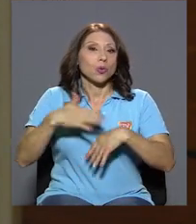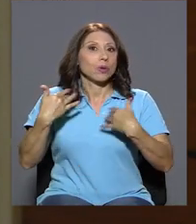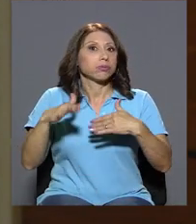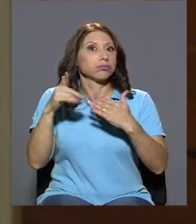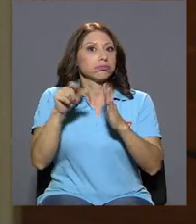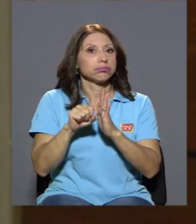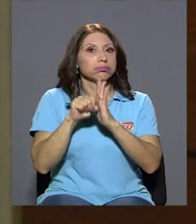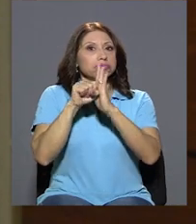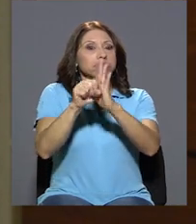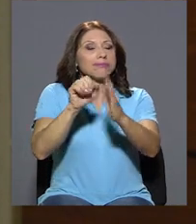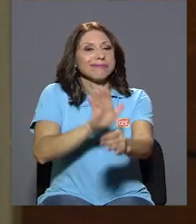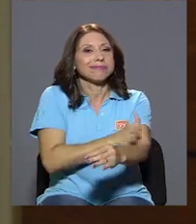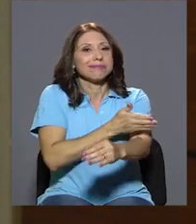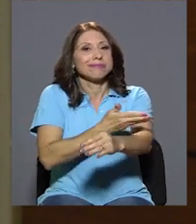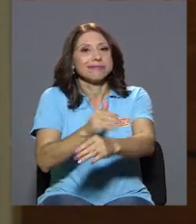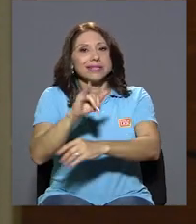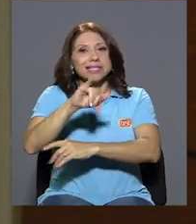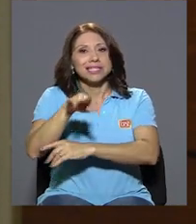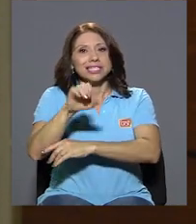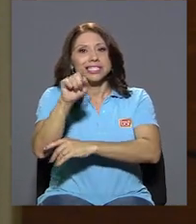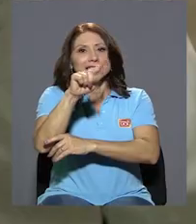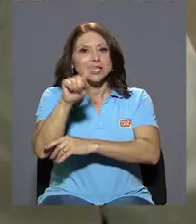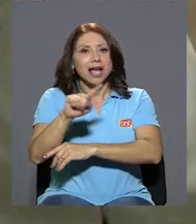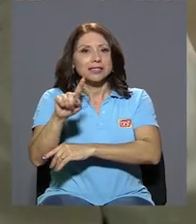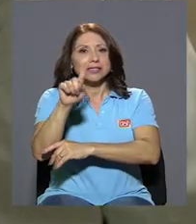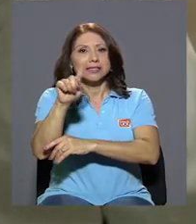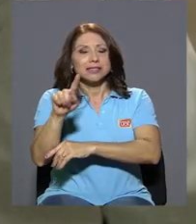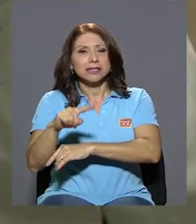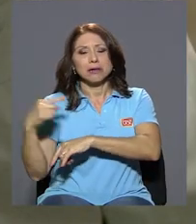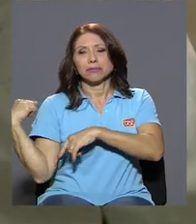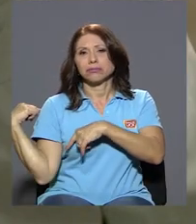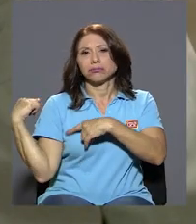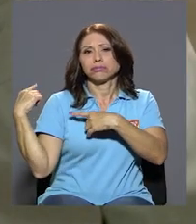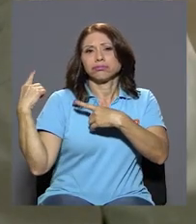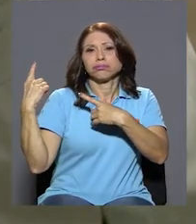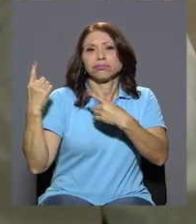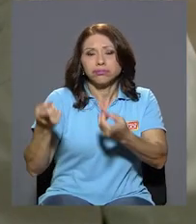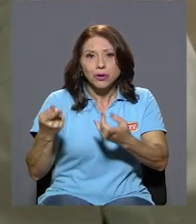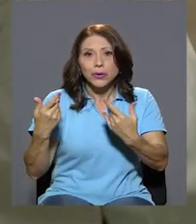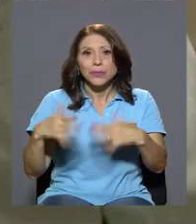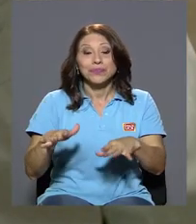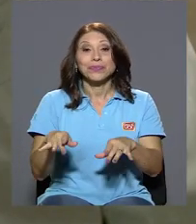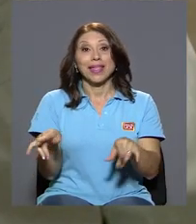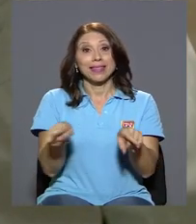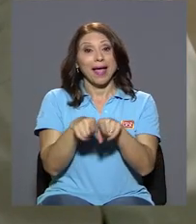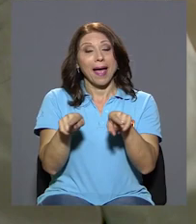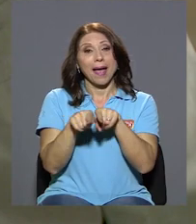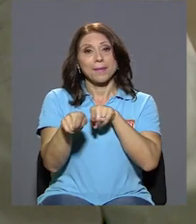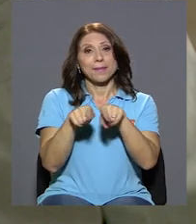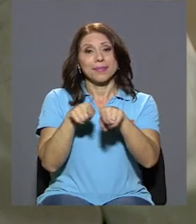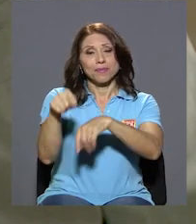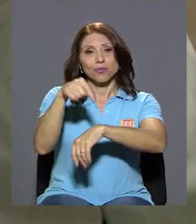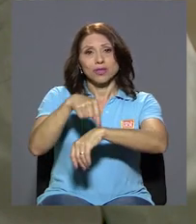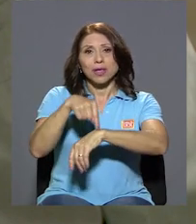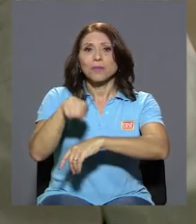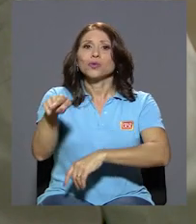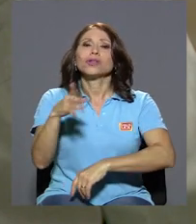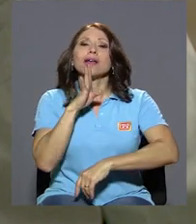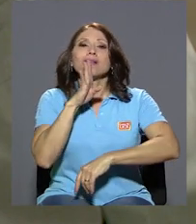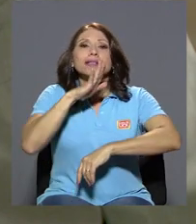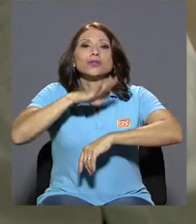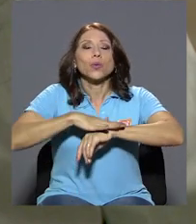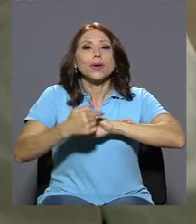iconos del jazz de todos los tiempos y al mismo tiempo menciona usted don queens en